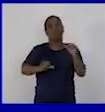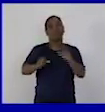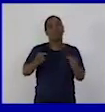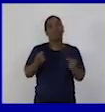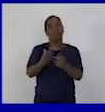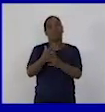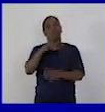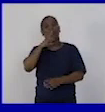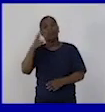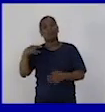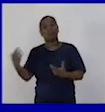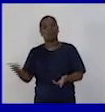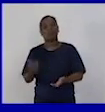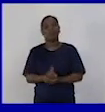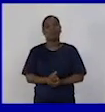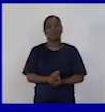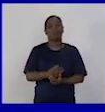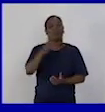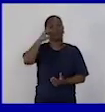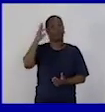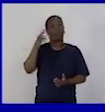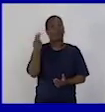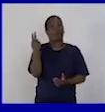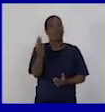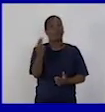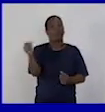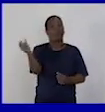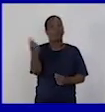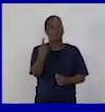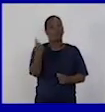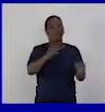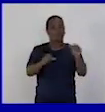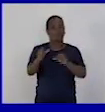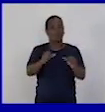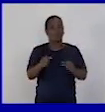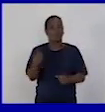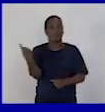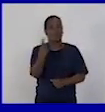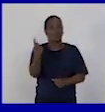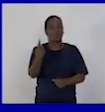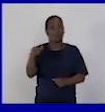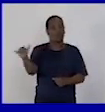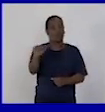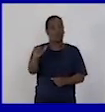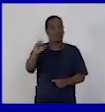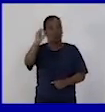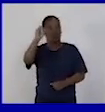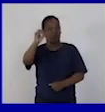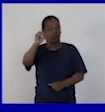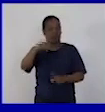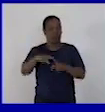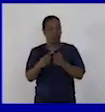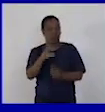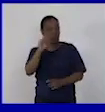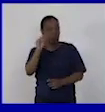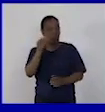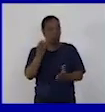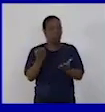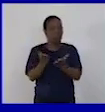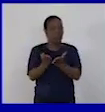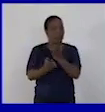caso, recordar también que hay dos sustancias simples y estas se harían cero, por lo que estuvimos hablando en la